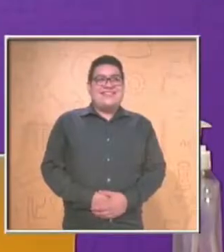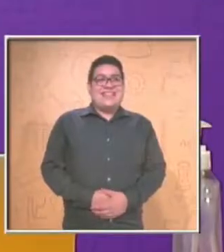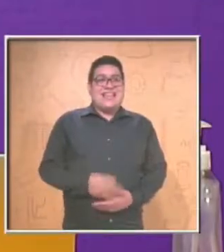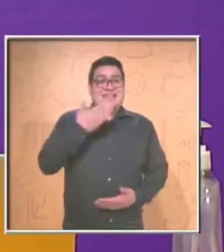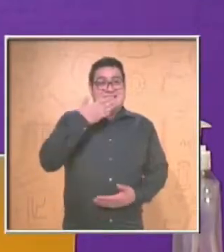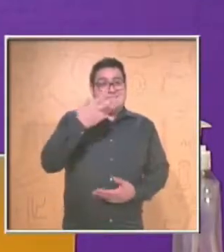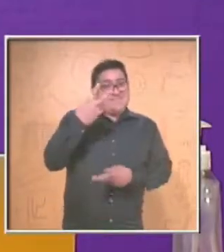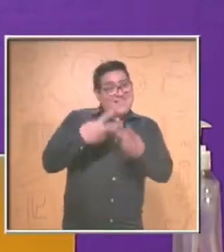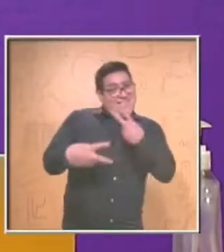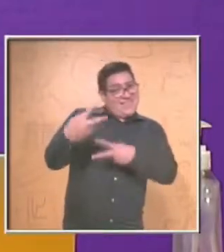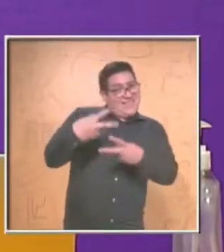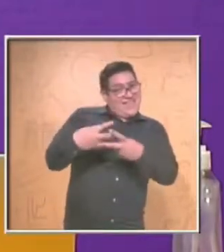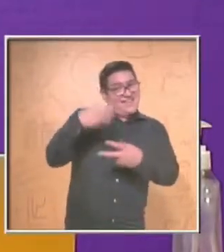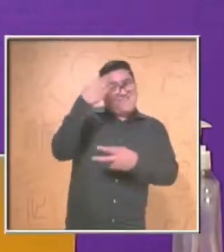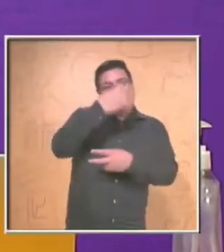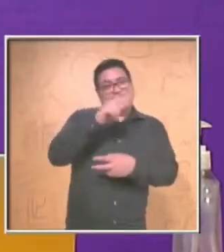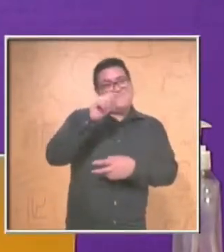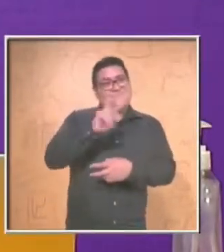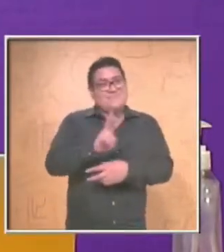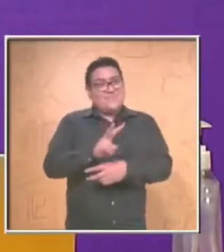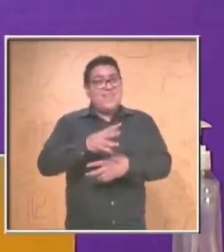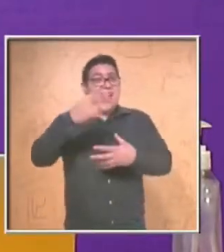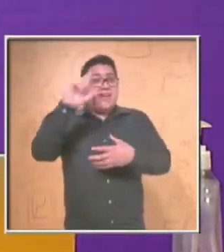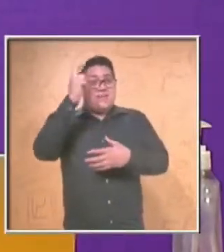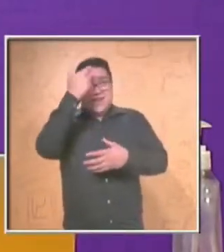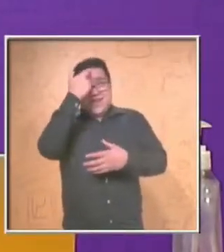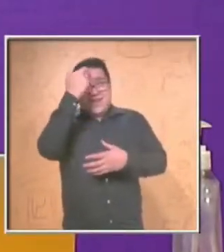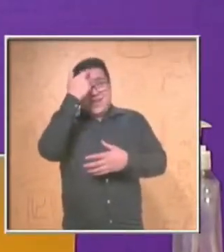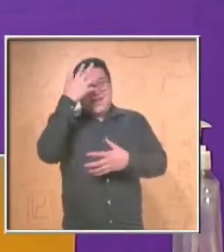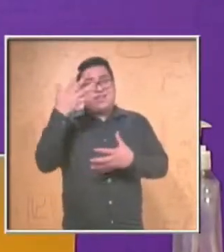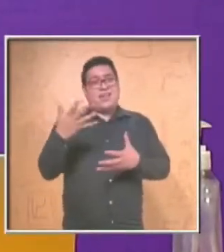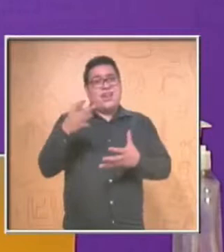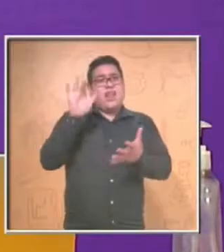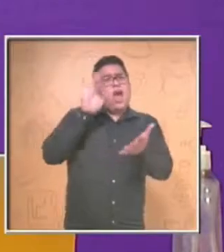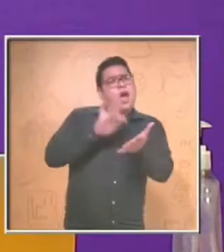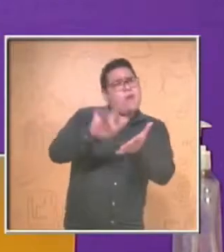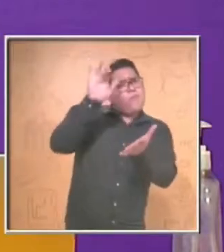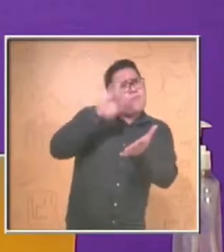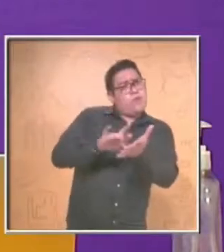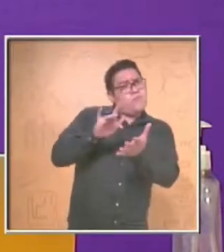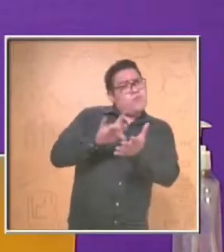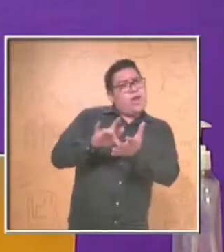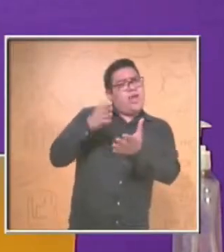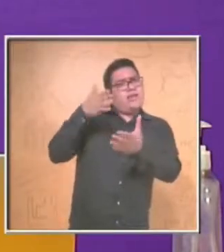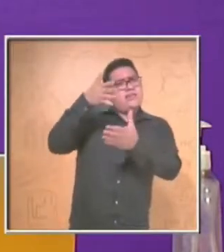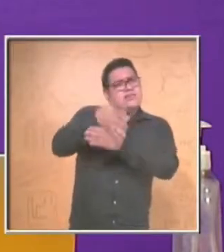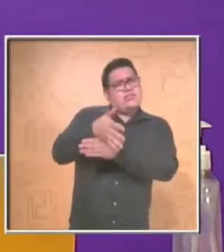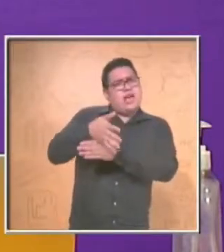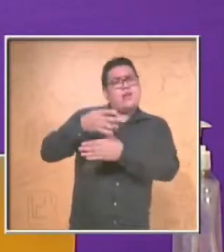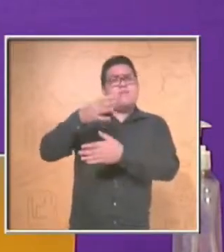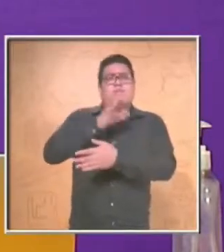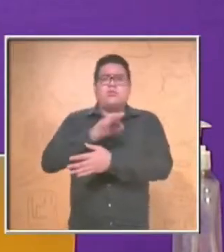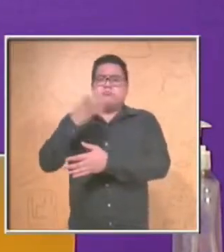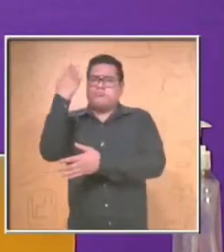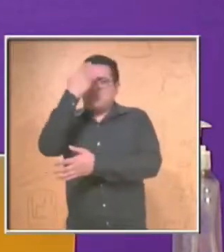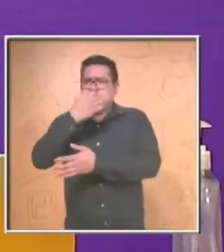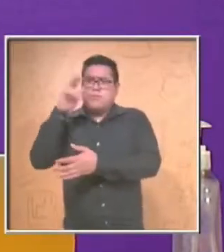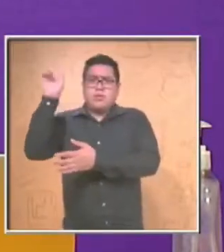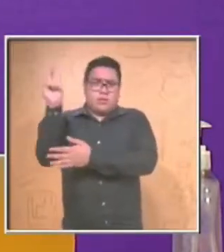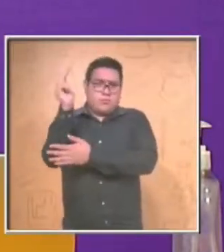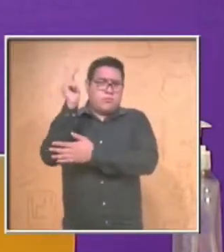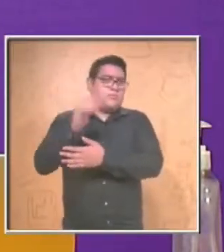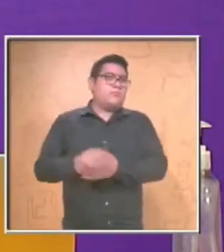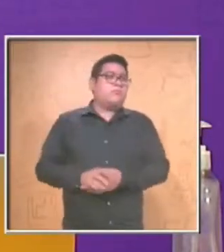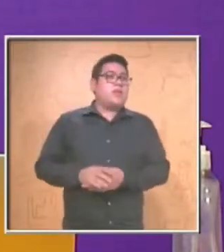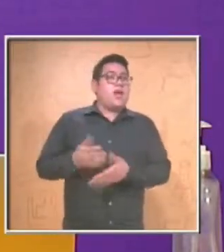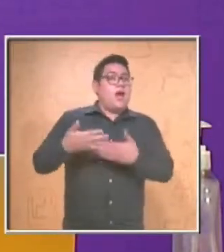Bienvenidos de nuevo al programa de Escuela TV. Recuerden que estamos en el programa de apoyo para el ingreso a educación media superior. En este programa